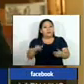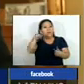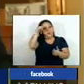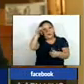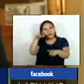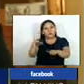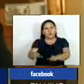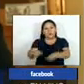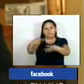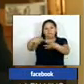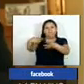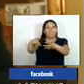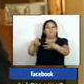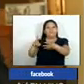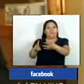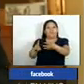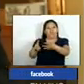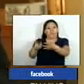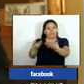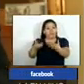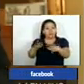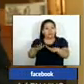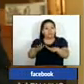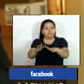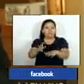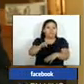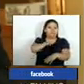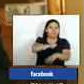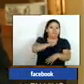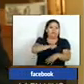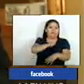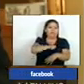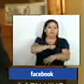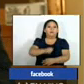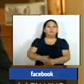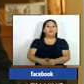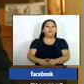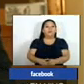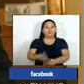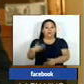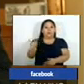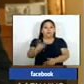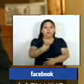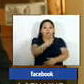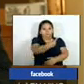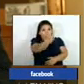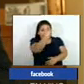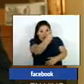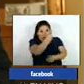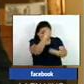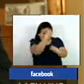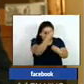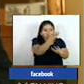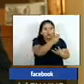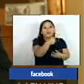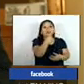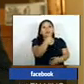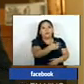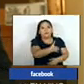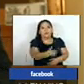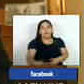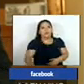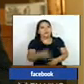decreto renunciando a nuestras obligaciones. Nuestra obligación y mandato superior emanado por el